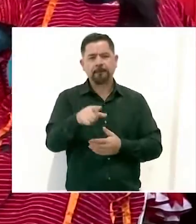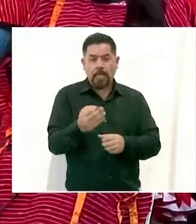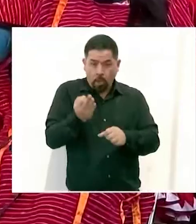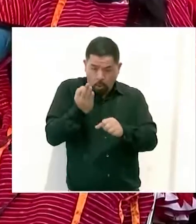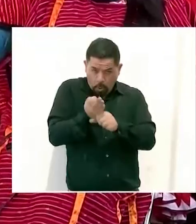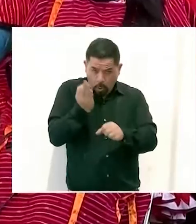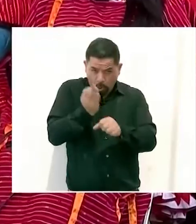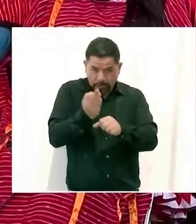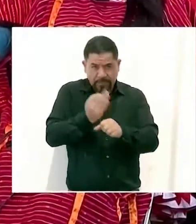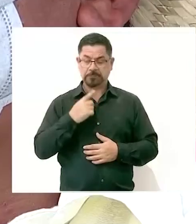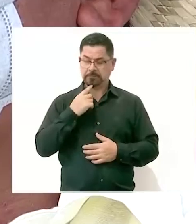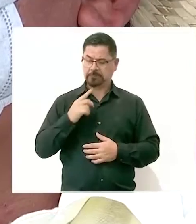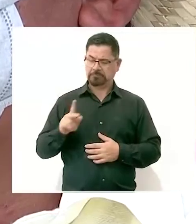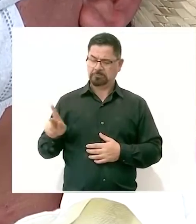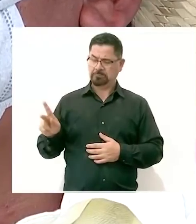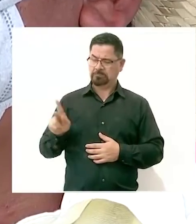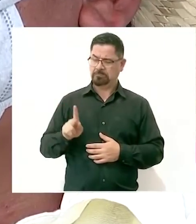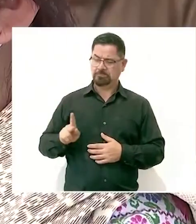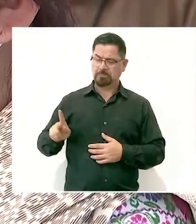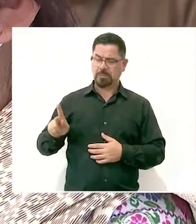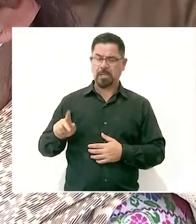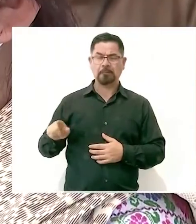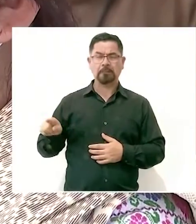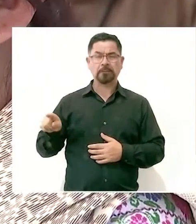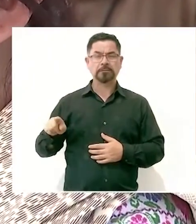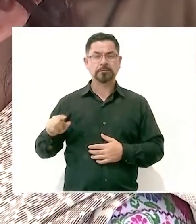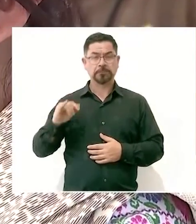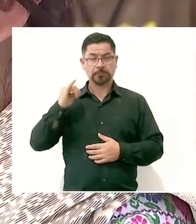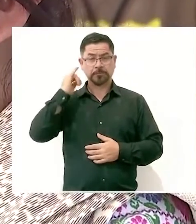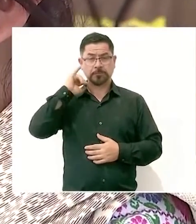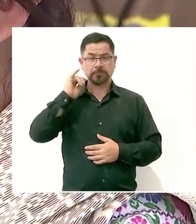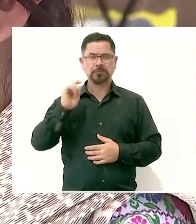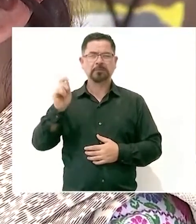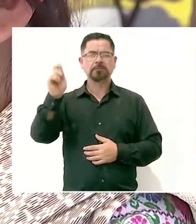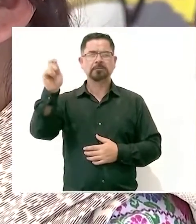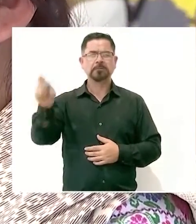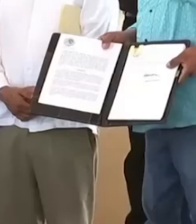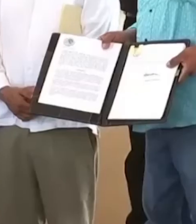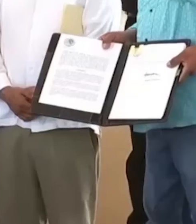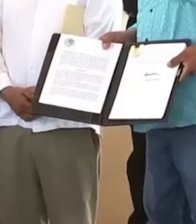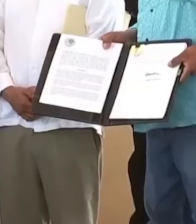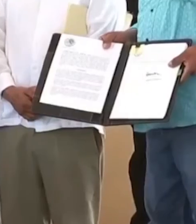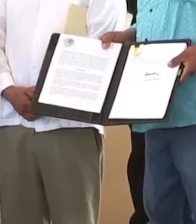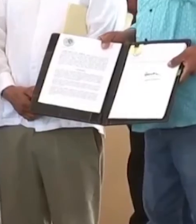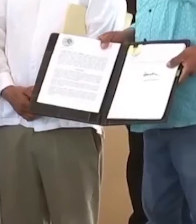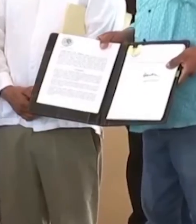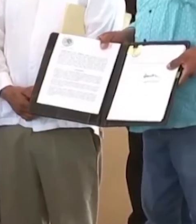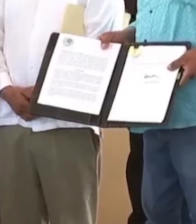identidad y orgullo. Octaviano Rojas Gutiérrez, Noticias Telemax.